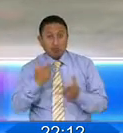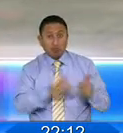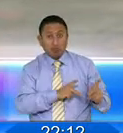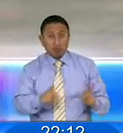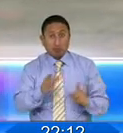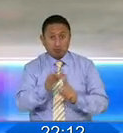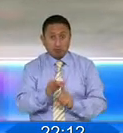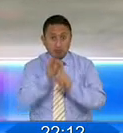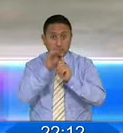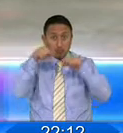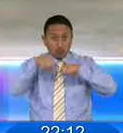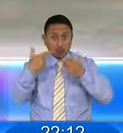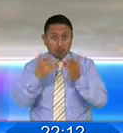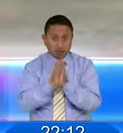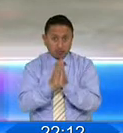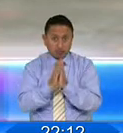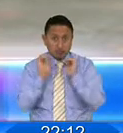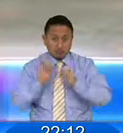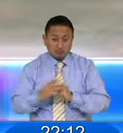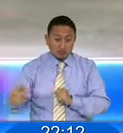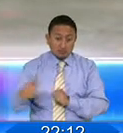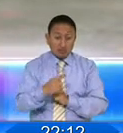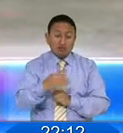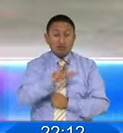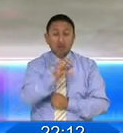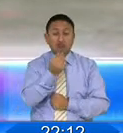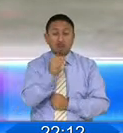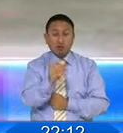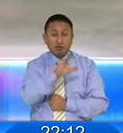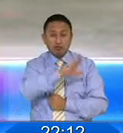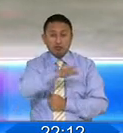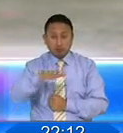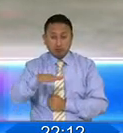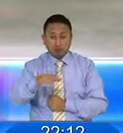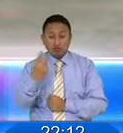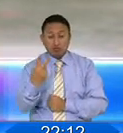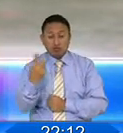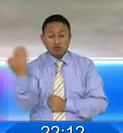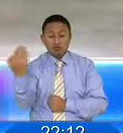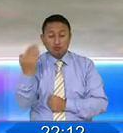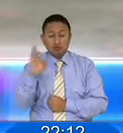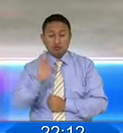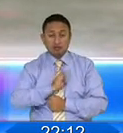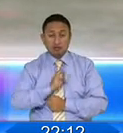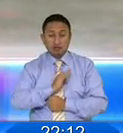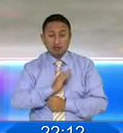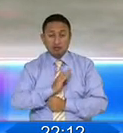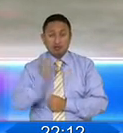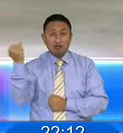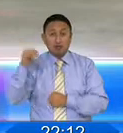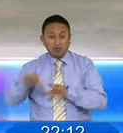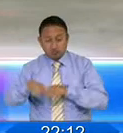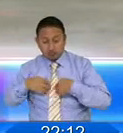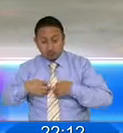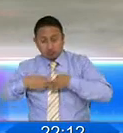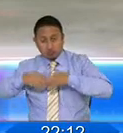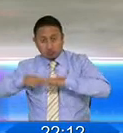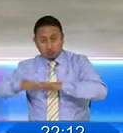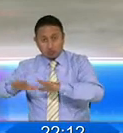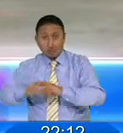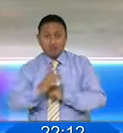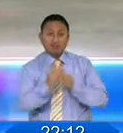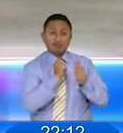entonces pidió solicitó que nuestros chicos de los dos bachilleratos técnicos industria de la confección y técnico en